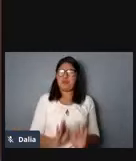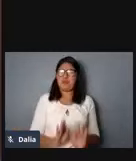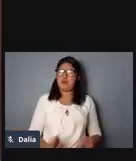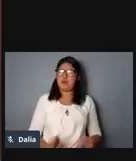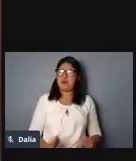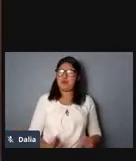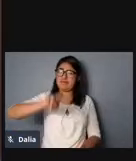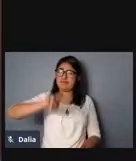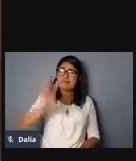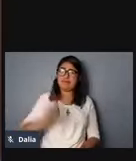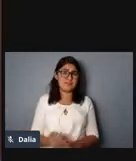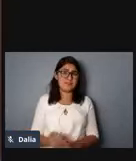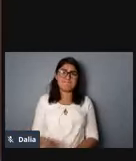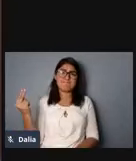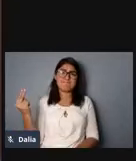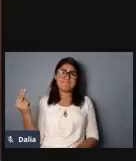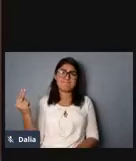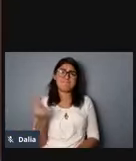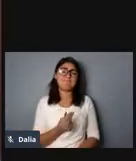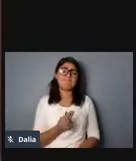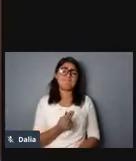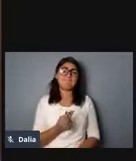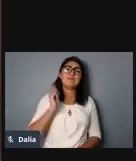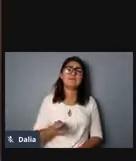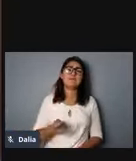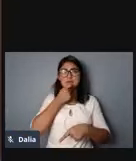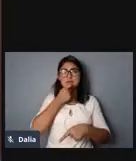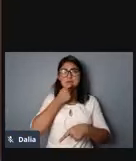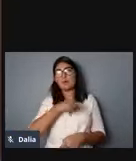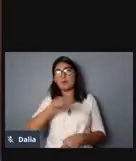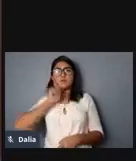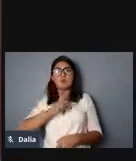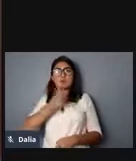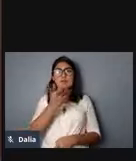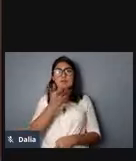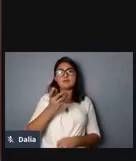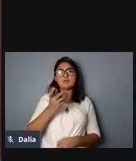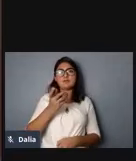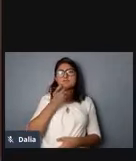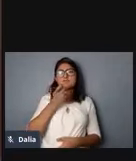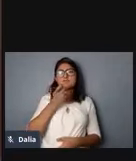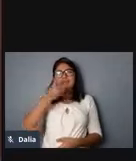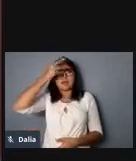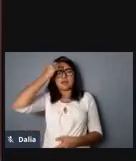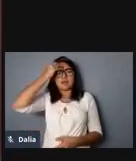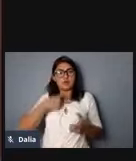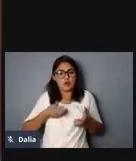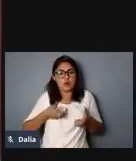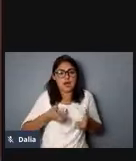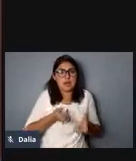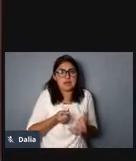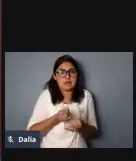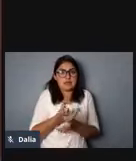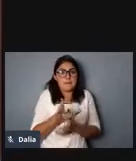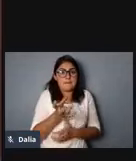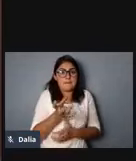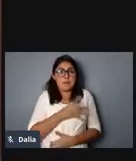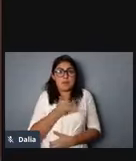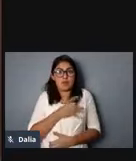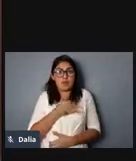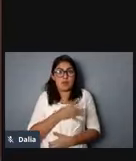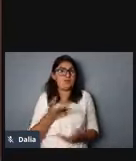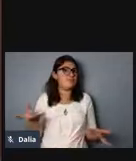calle sin miedo inicialmente. Porque si empezamos a tener actitudes